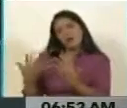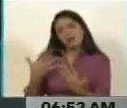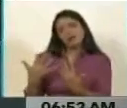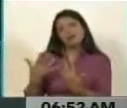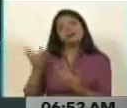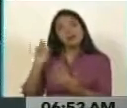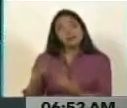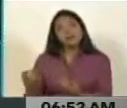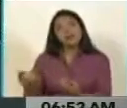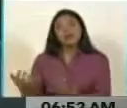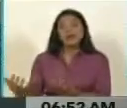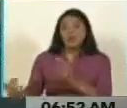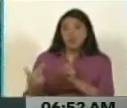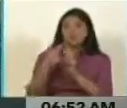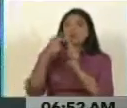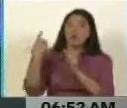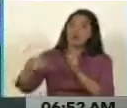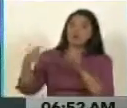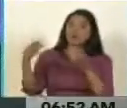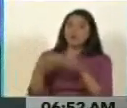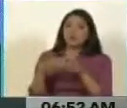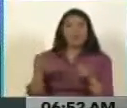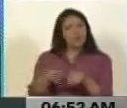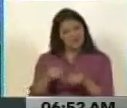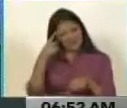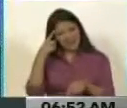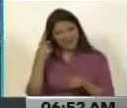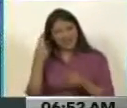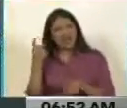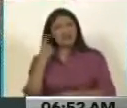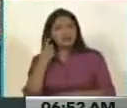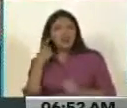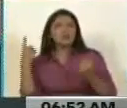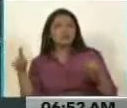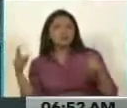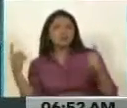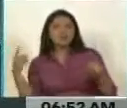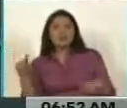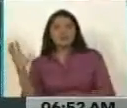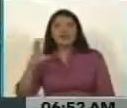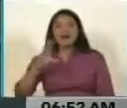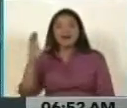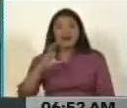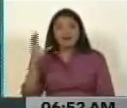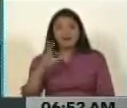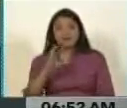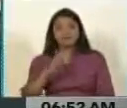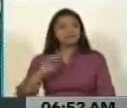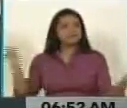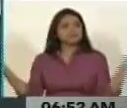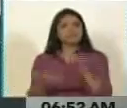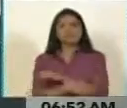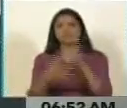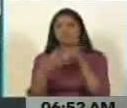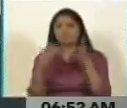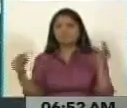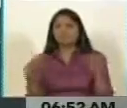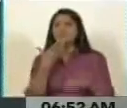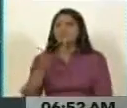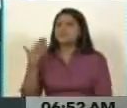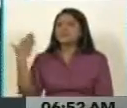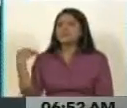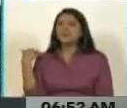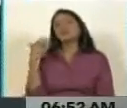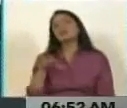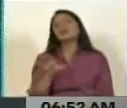recibir agrupaciones. Así como Suena Caracas es como el gran festival que rompió de alguna manera ese mito que tenían los